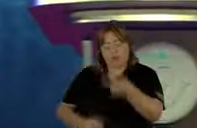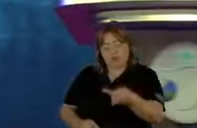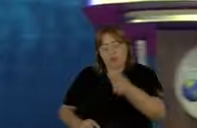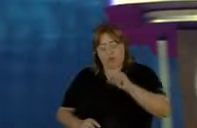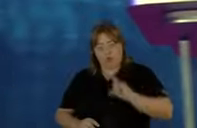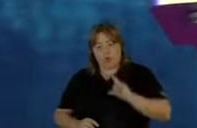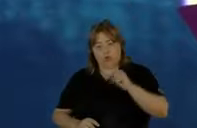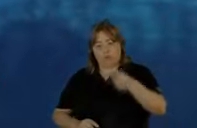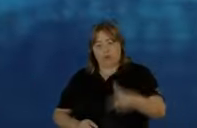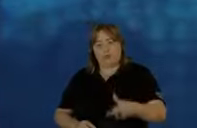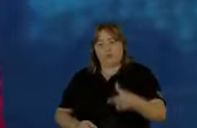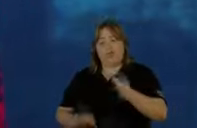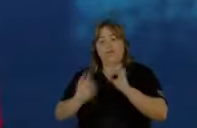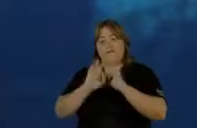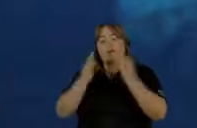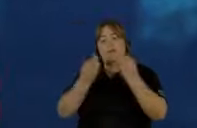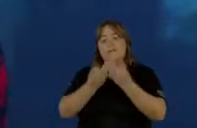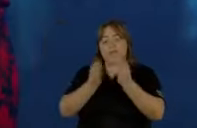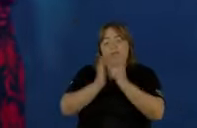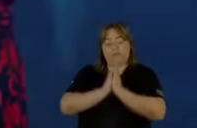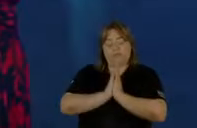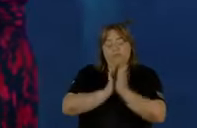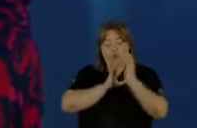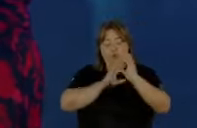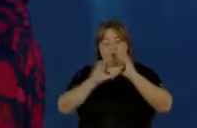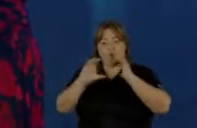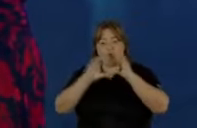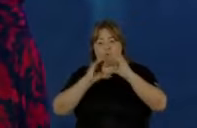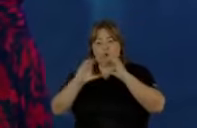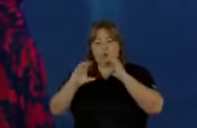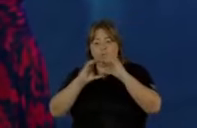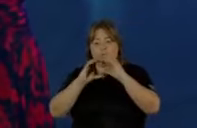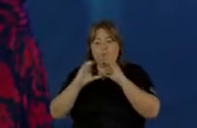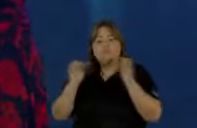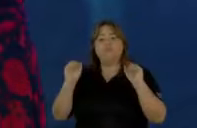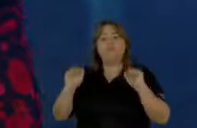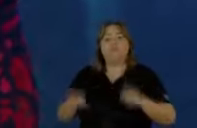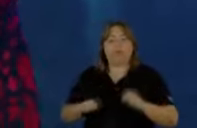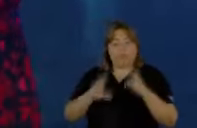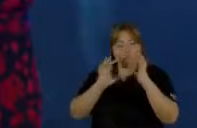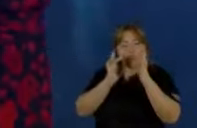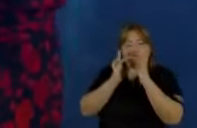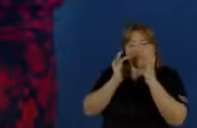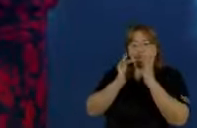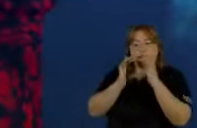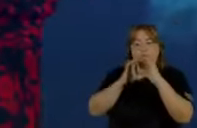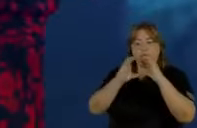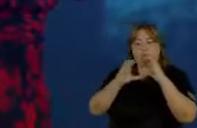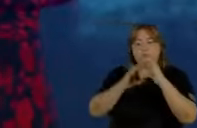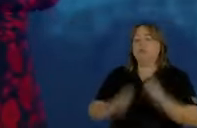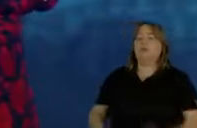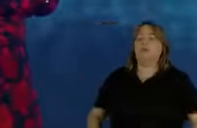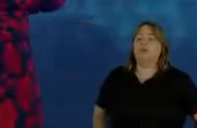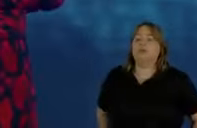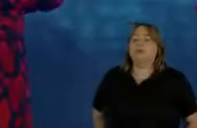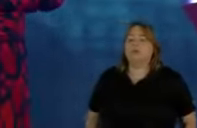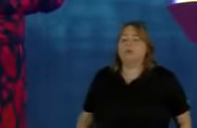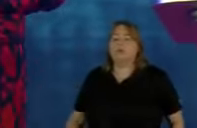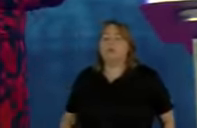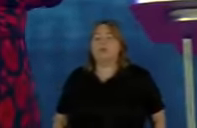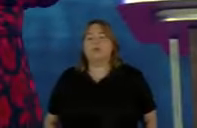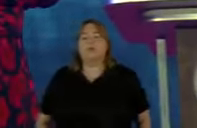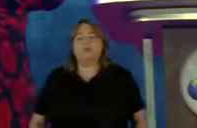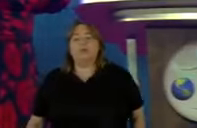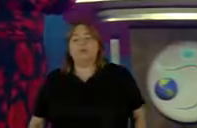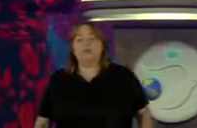otros, la familia de la fe se comunica dentro de lo más que se puede comunicar, siendo un vínculo de persona muy grande. Por eso el